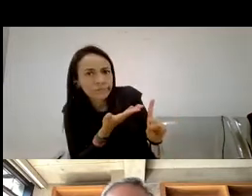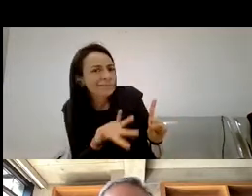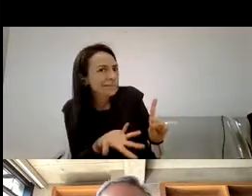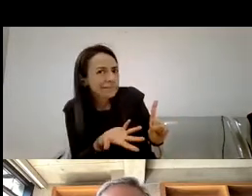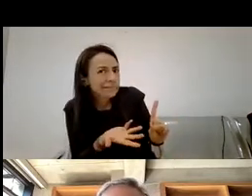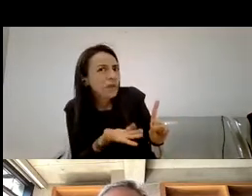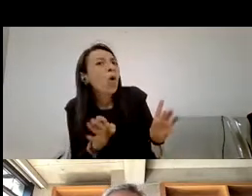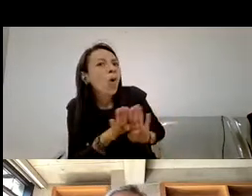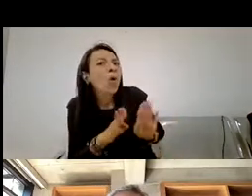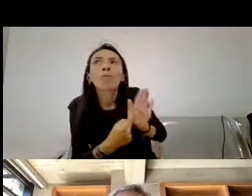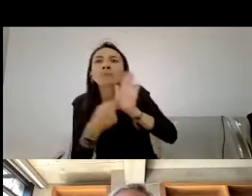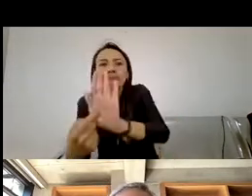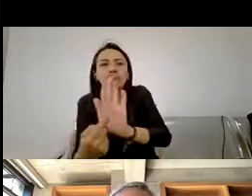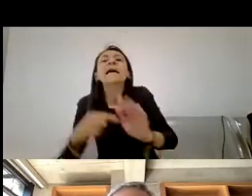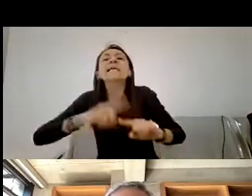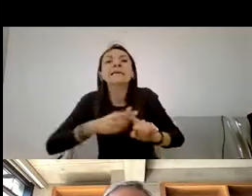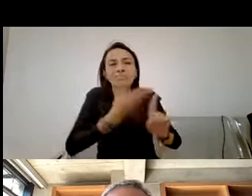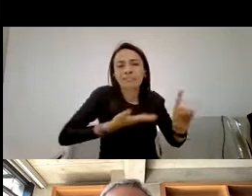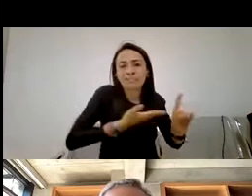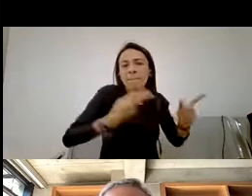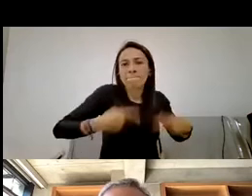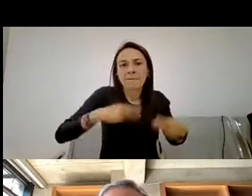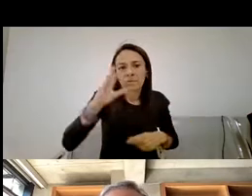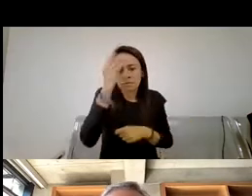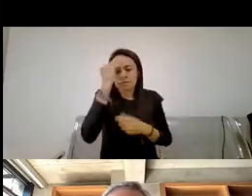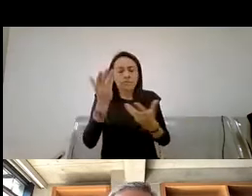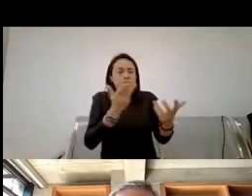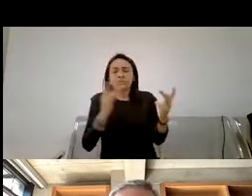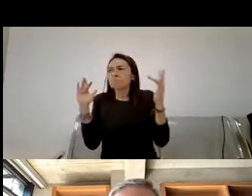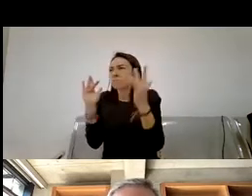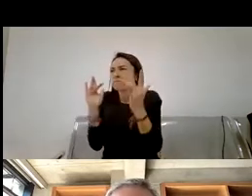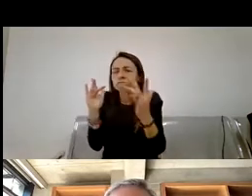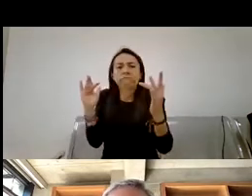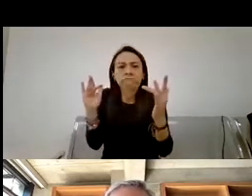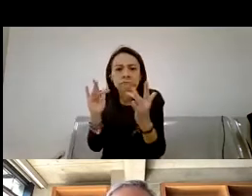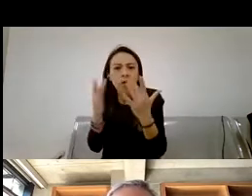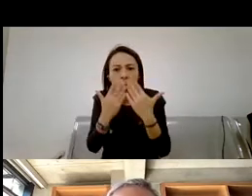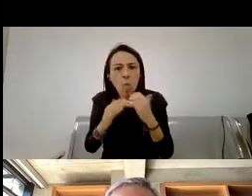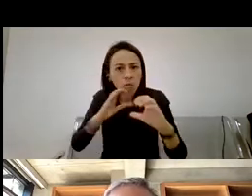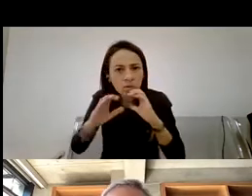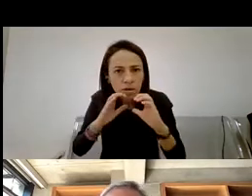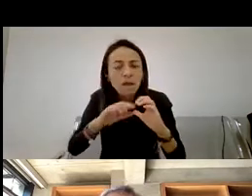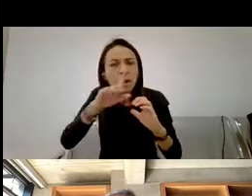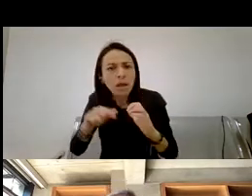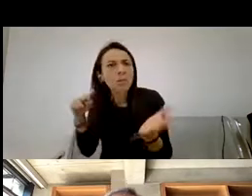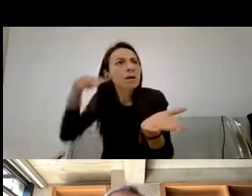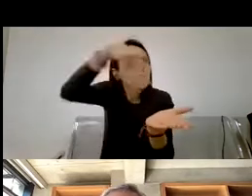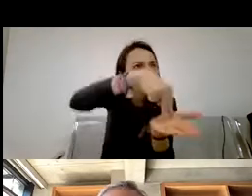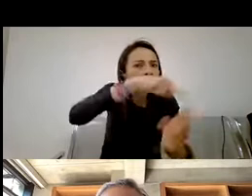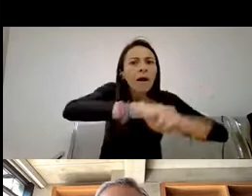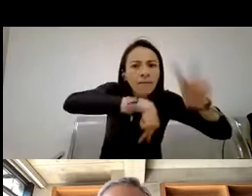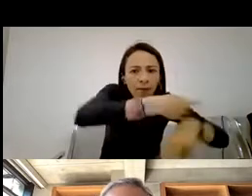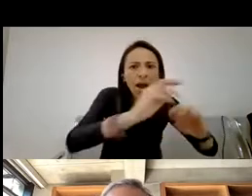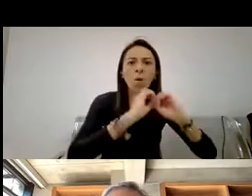tiene la lengua de señas mexicana. Y nos cuesta trabajo decirle a la sociedad también